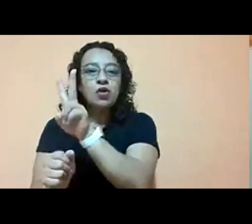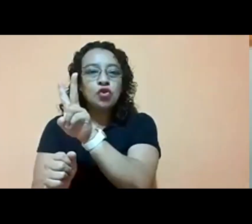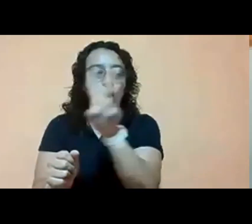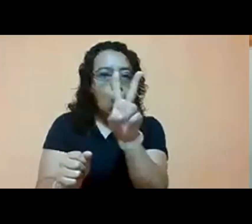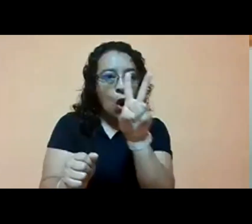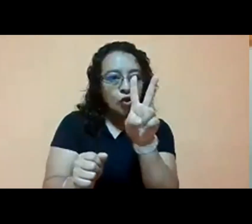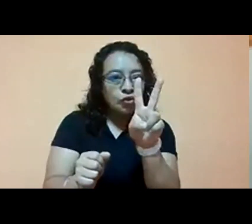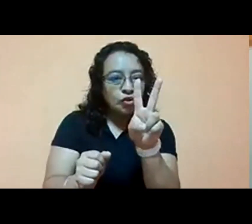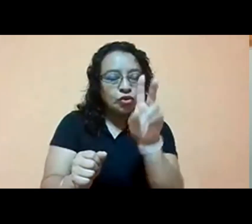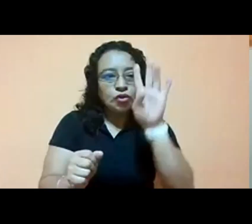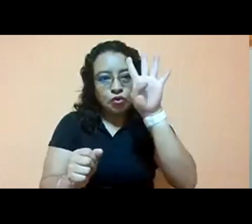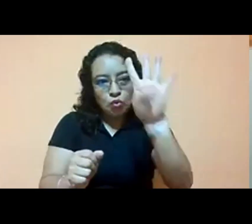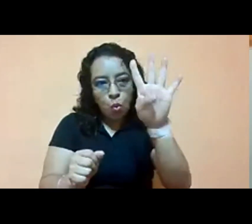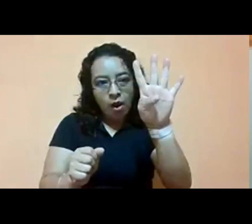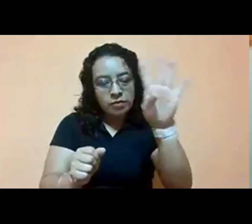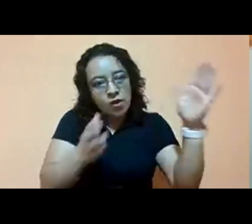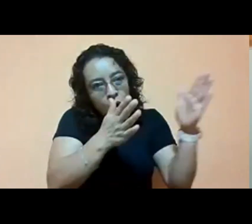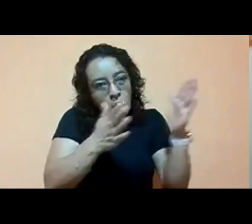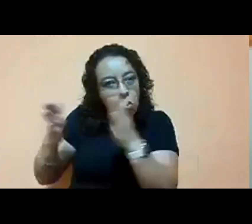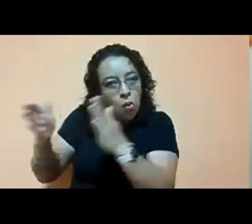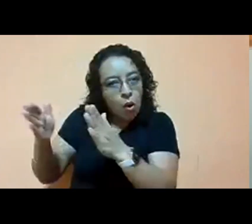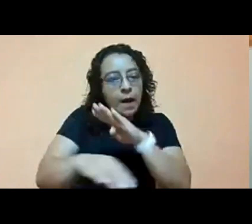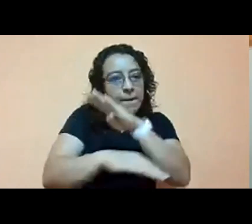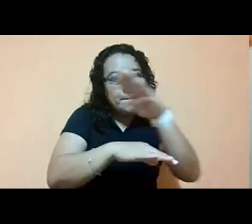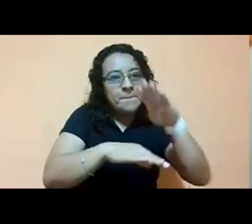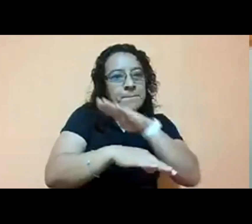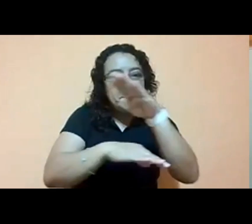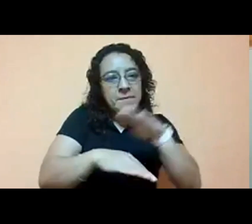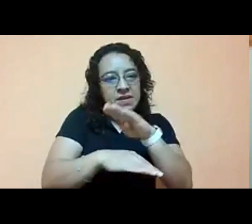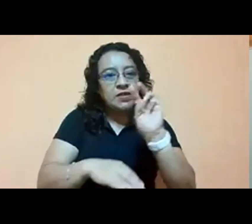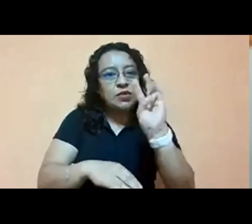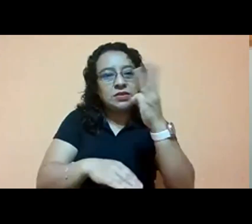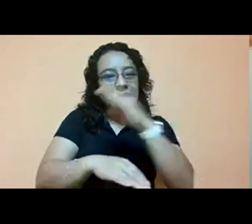primaria hasta el nivel medio ciclo básico, por favor.